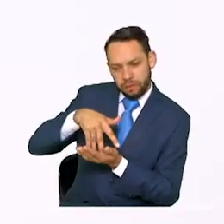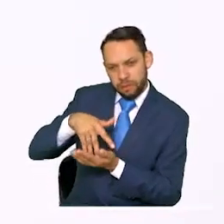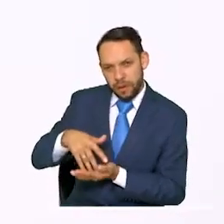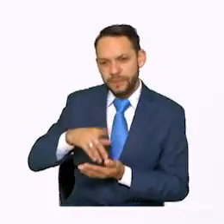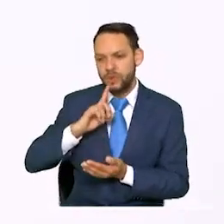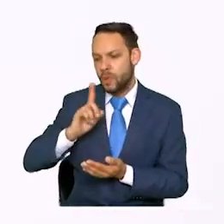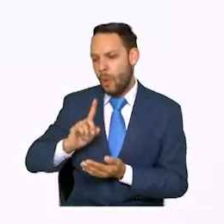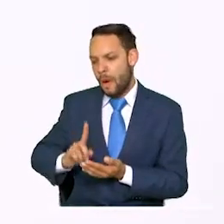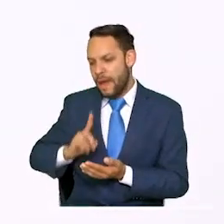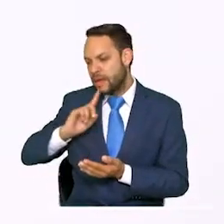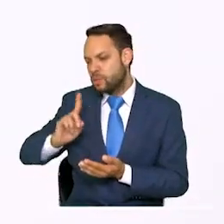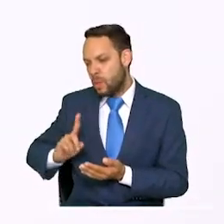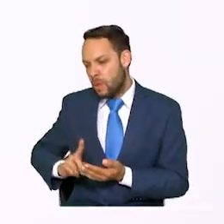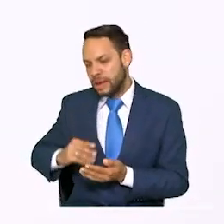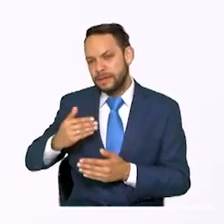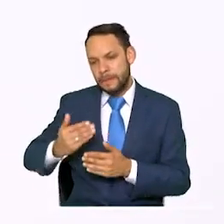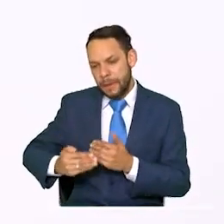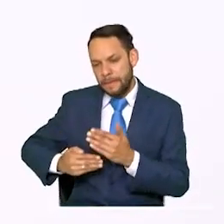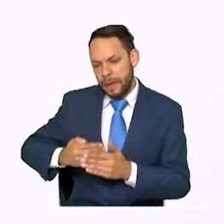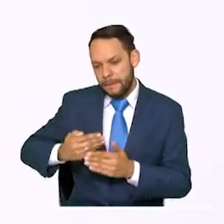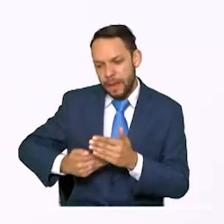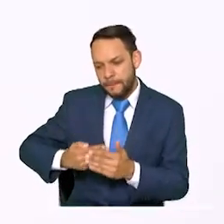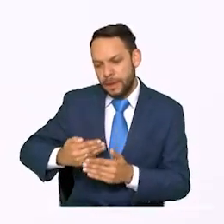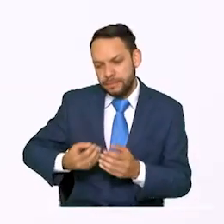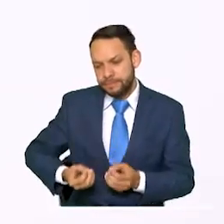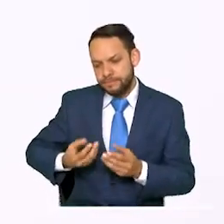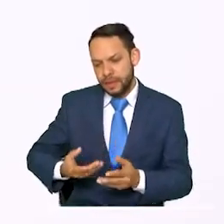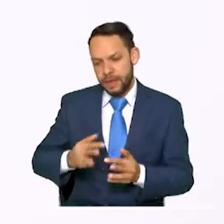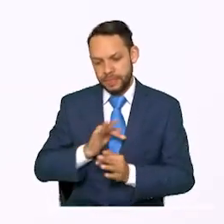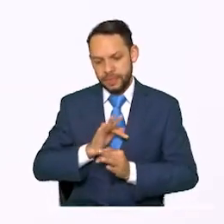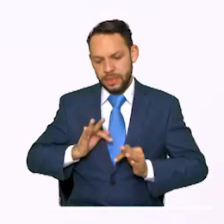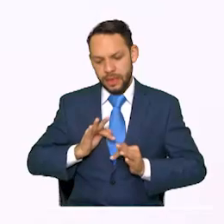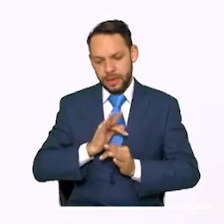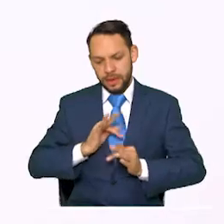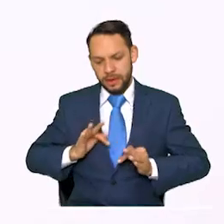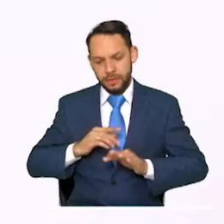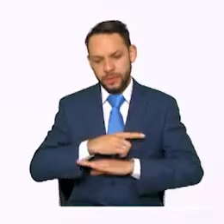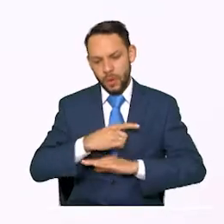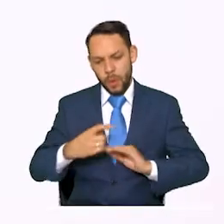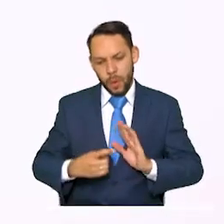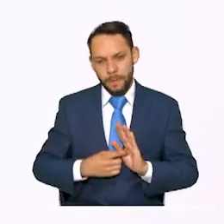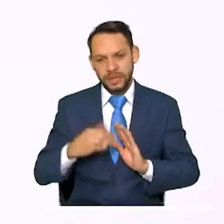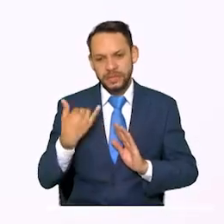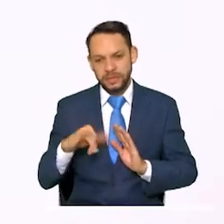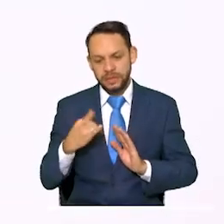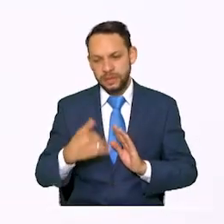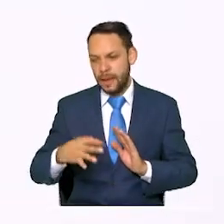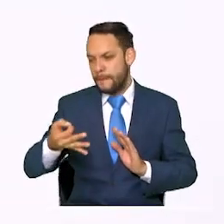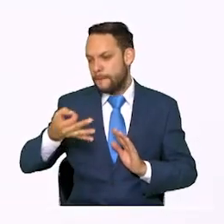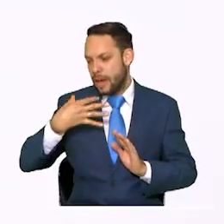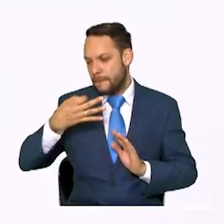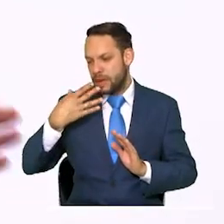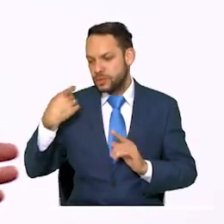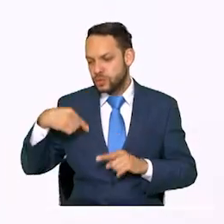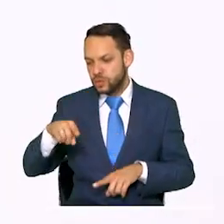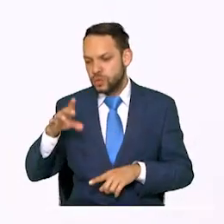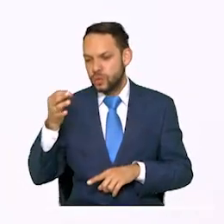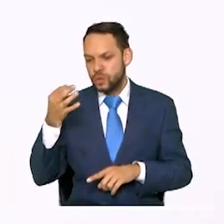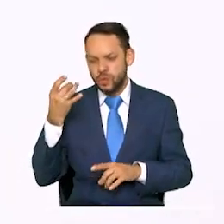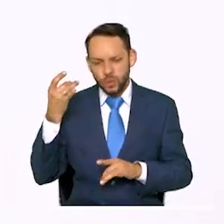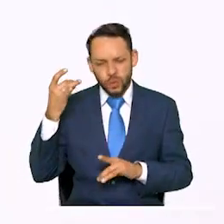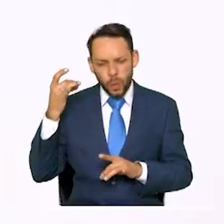es una terapia que se puede instaurar como esta es la pastilla para el dolor y es para